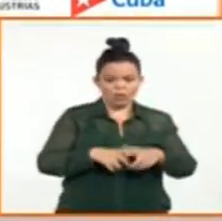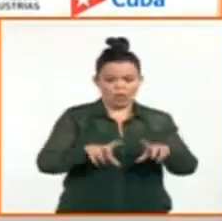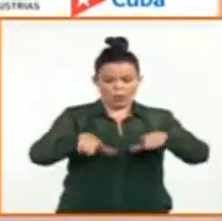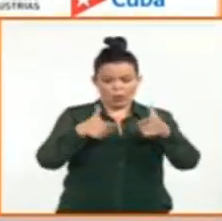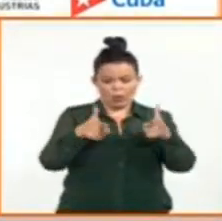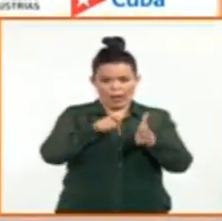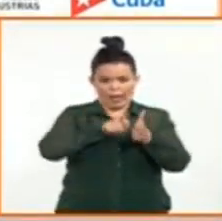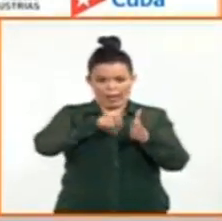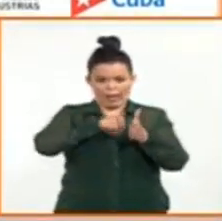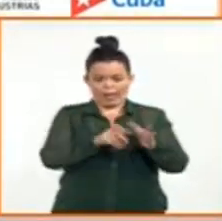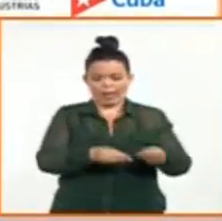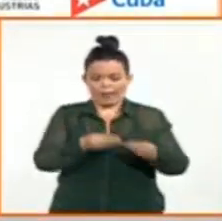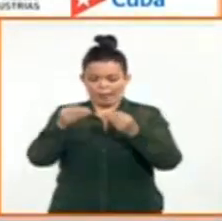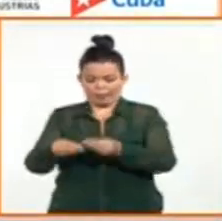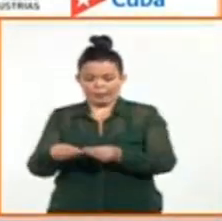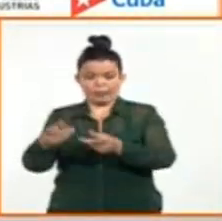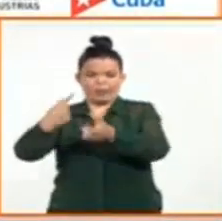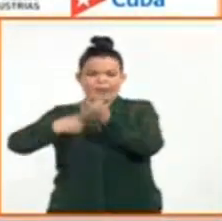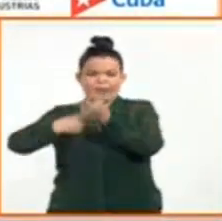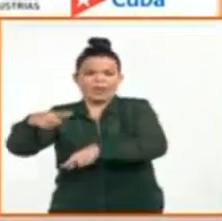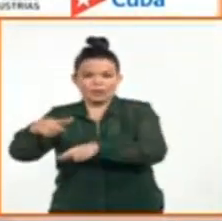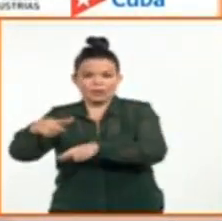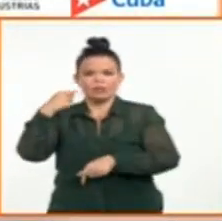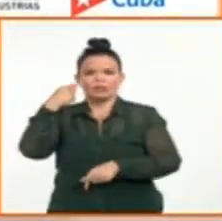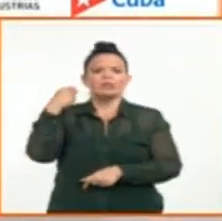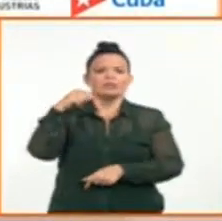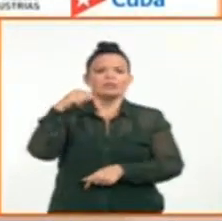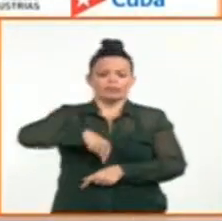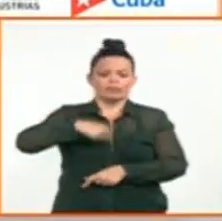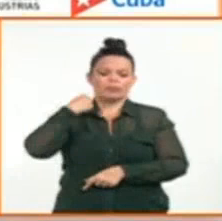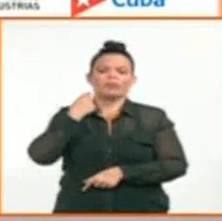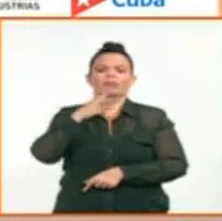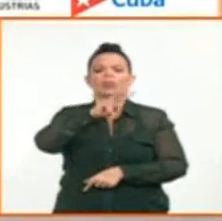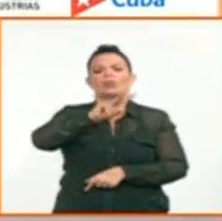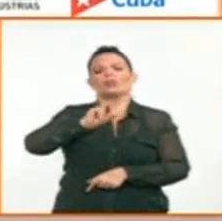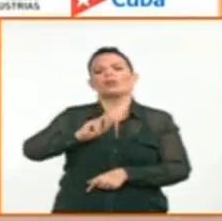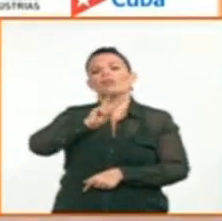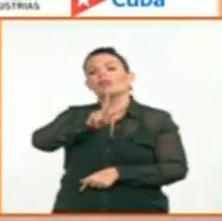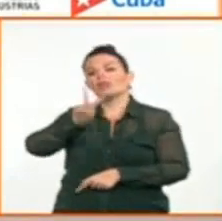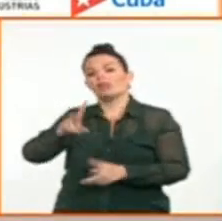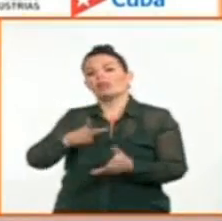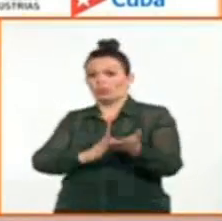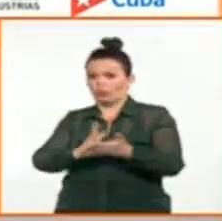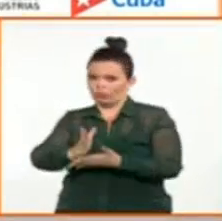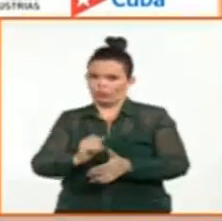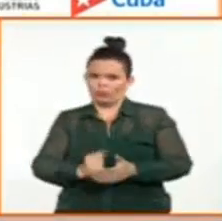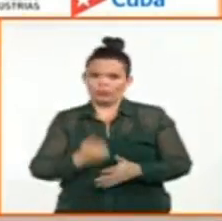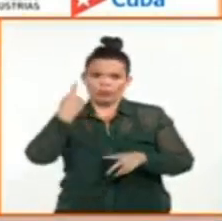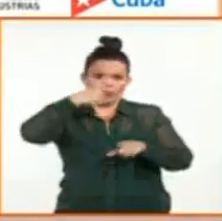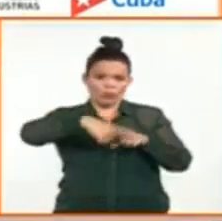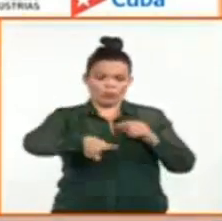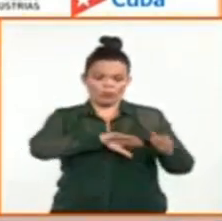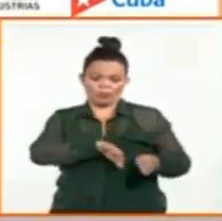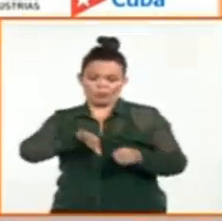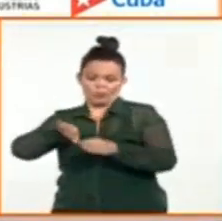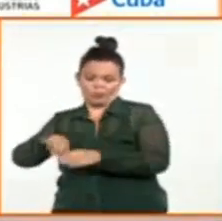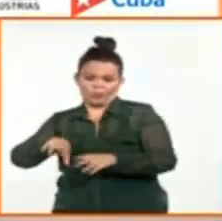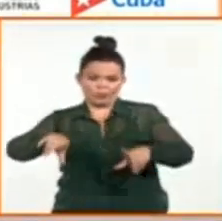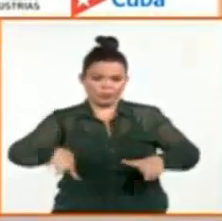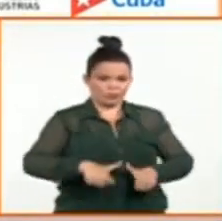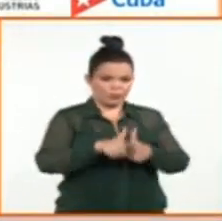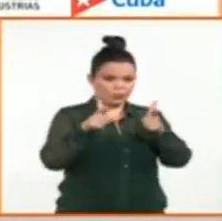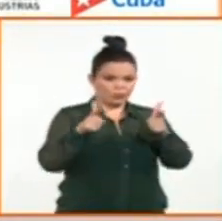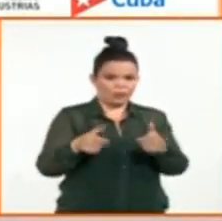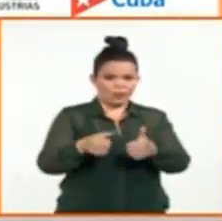se prevé que tenga continuidad en el año 2022. Otros programas, el programa Eficiencia Energética, que se prevé la producción de